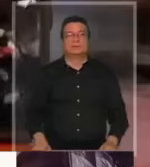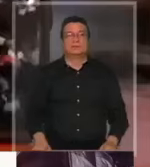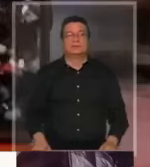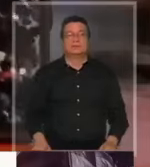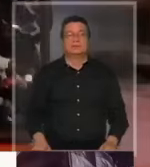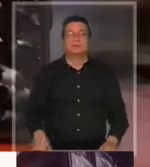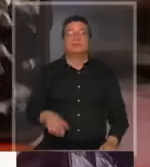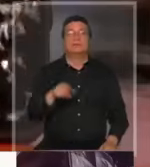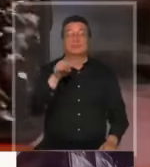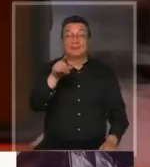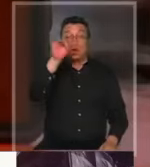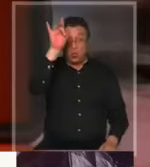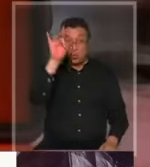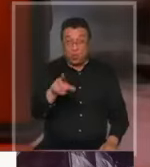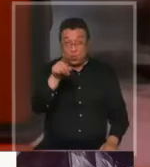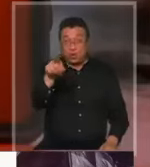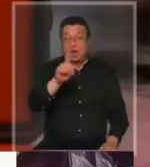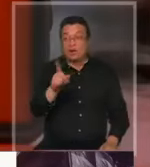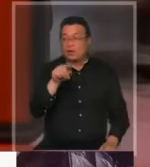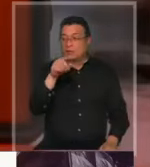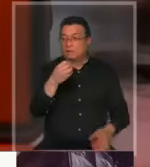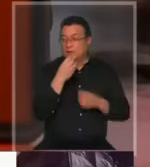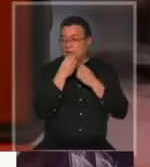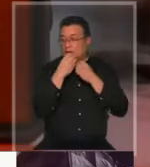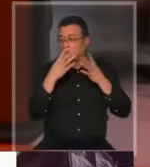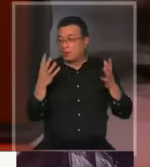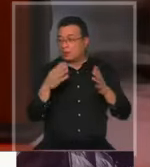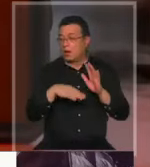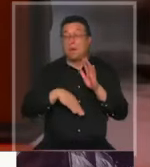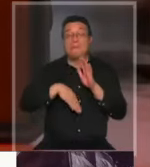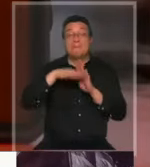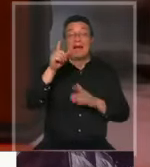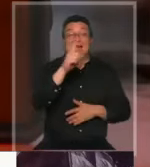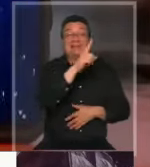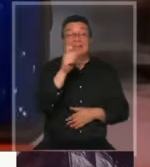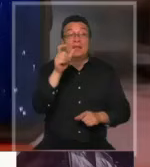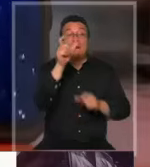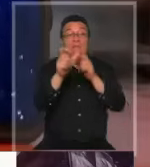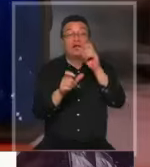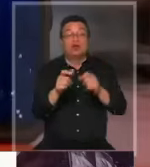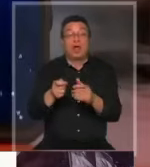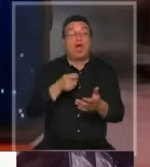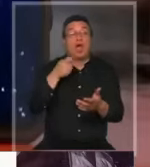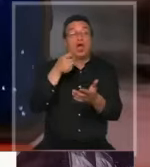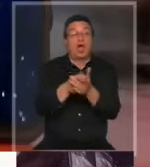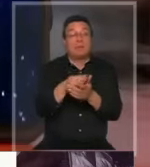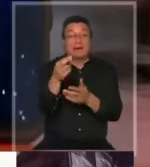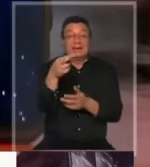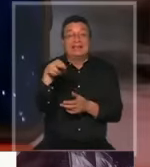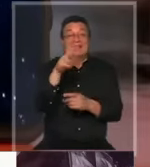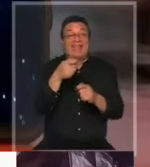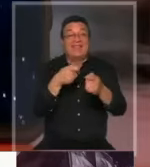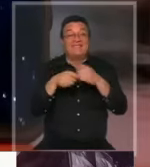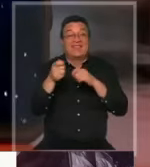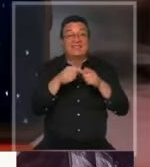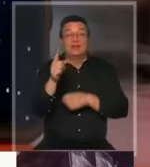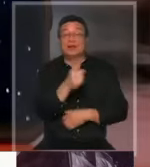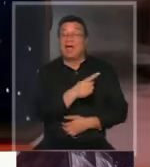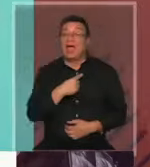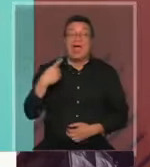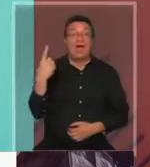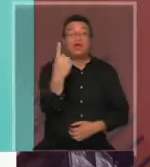Javiera no fue la única. En ese concierto, más de un centenar de personas compraron a través del mismo revendedor. Y a todos les pasó